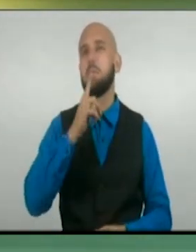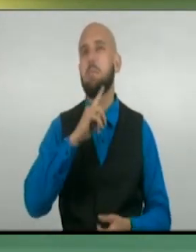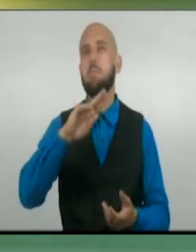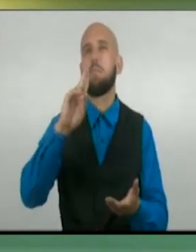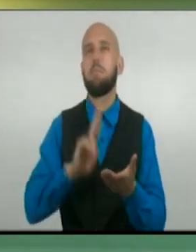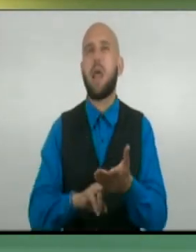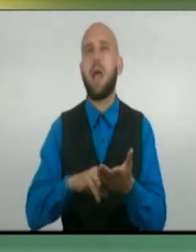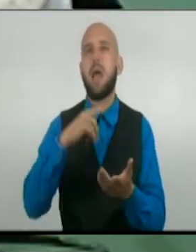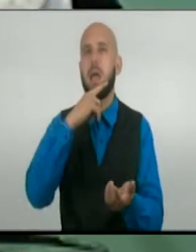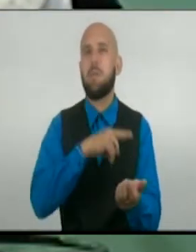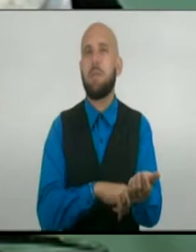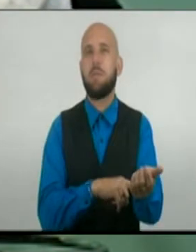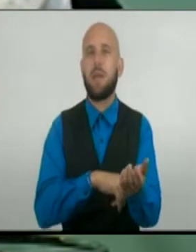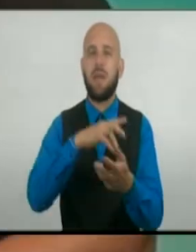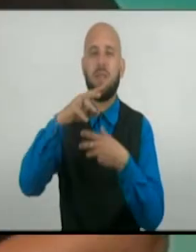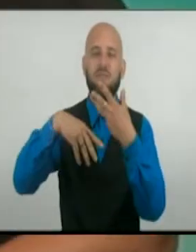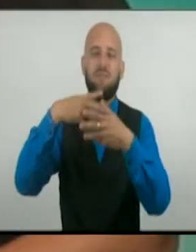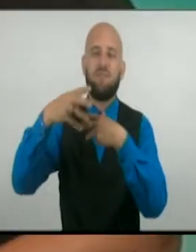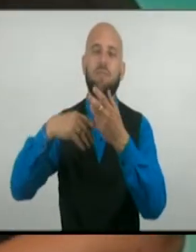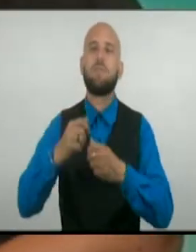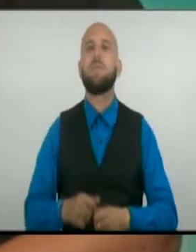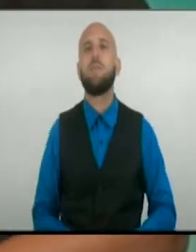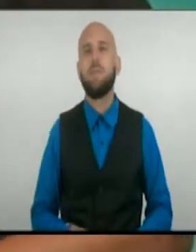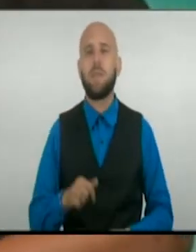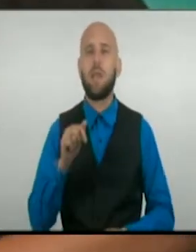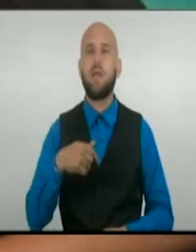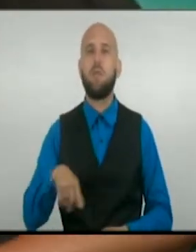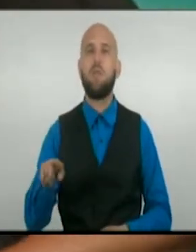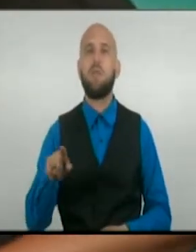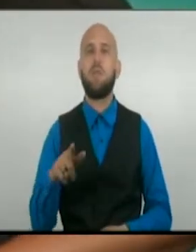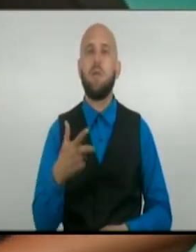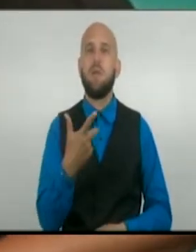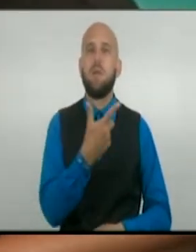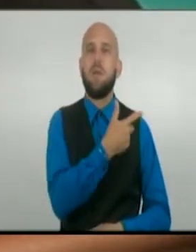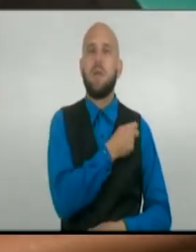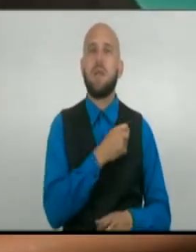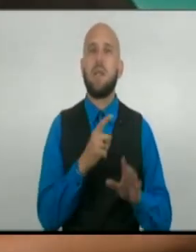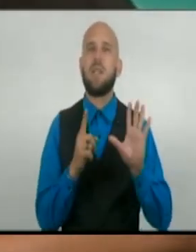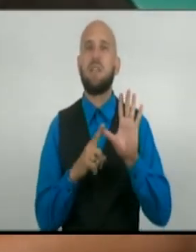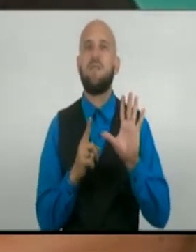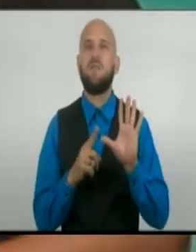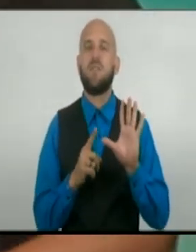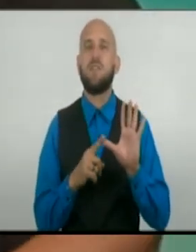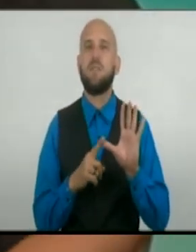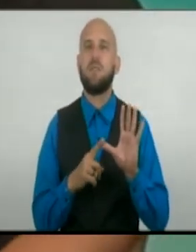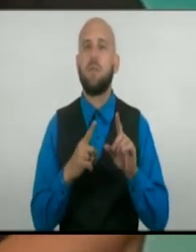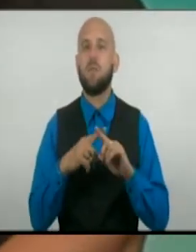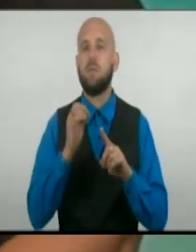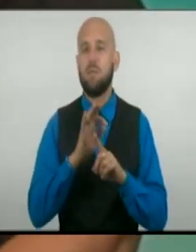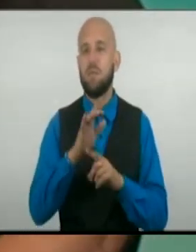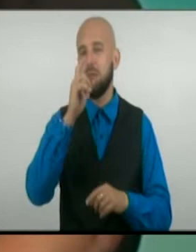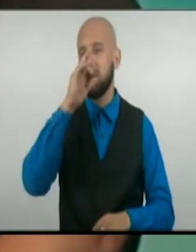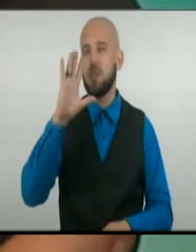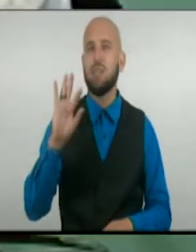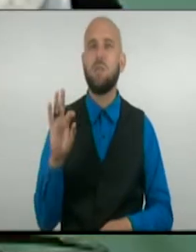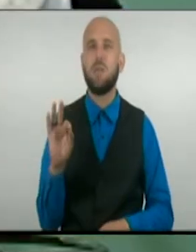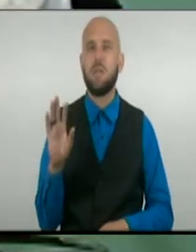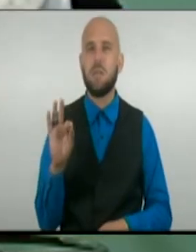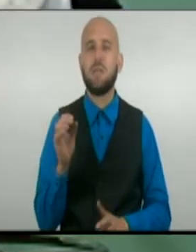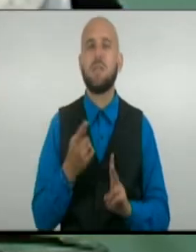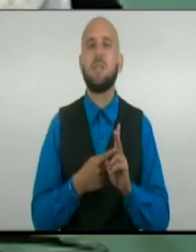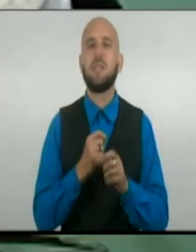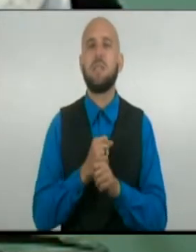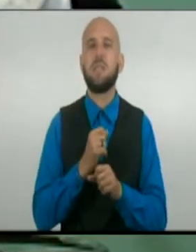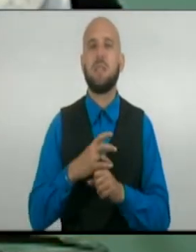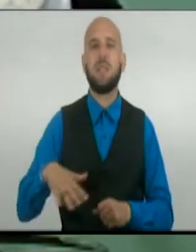y ahora es también viene otro refuerzo que comienza por las personas mayores de 50 años también y si los trabajadores